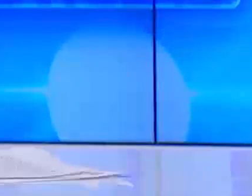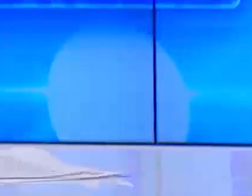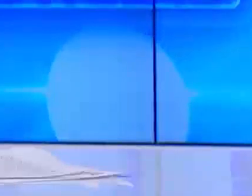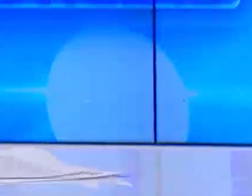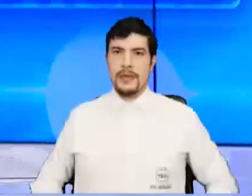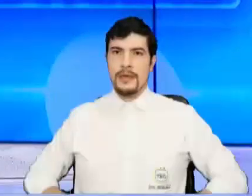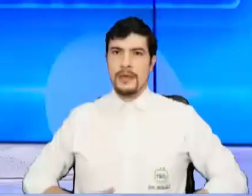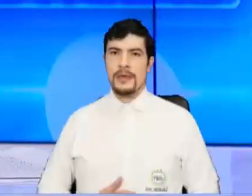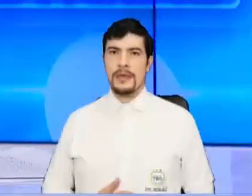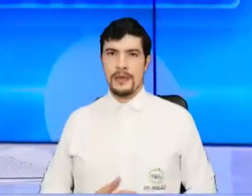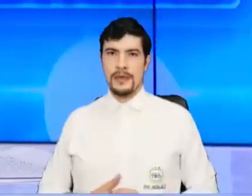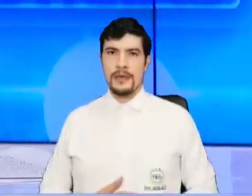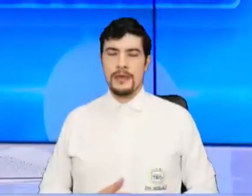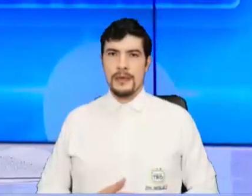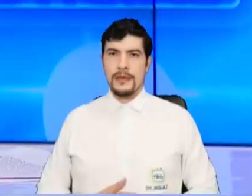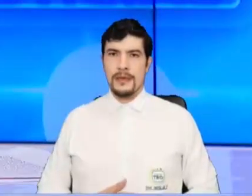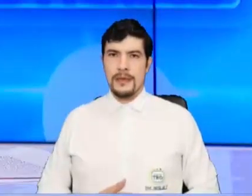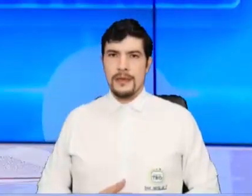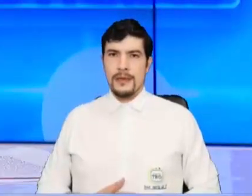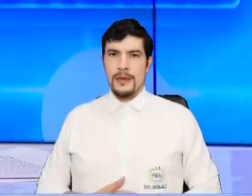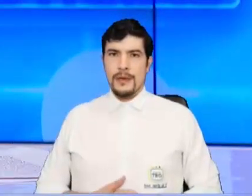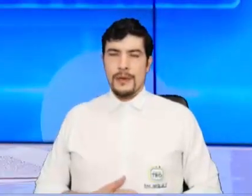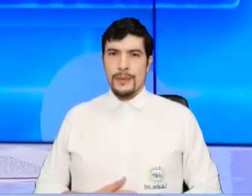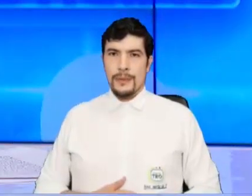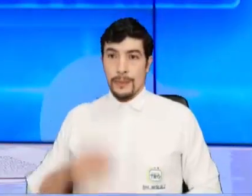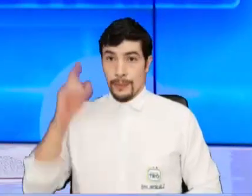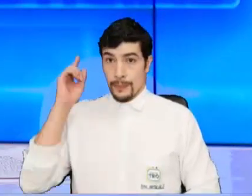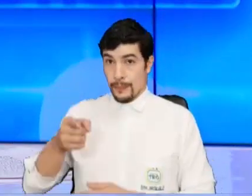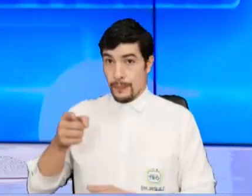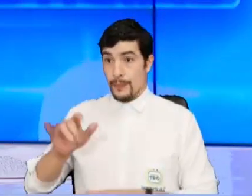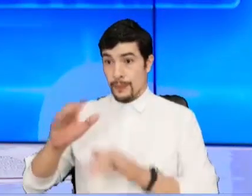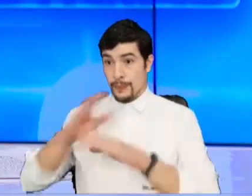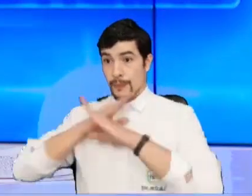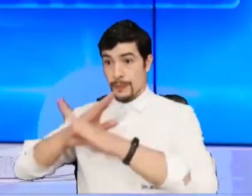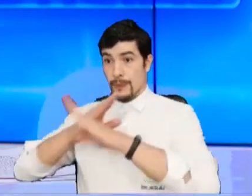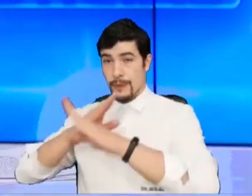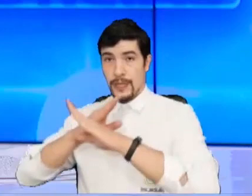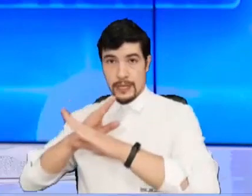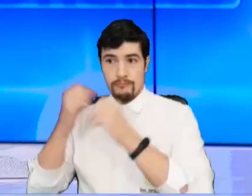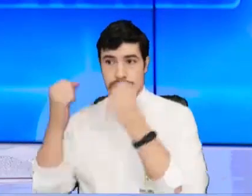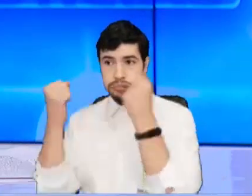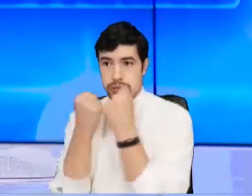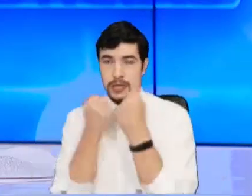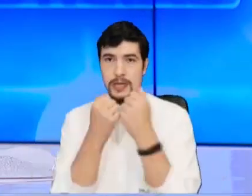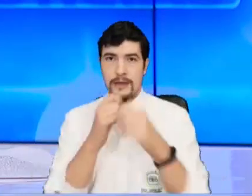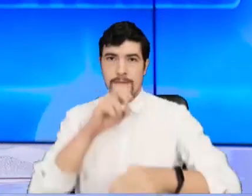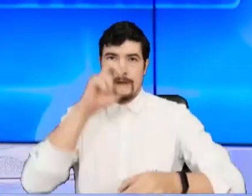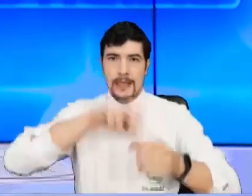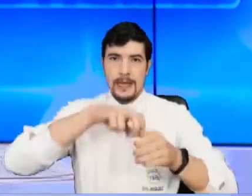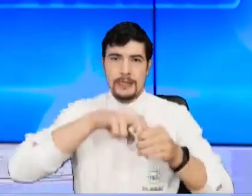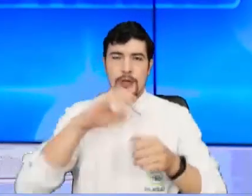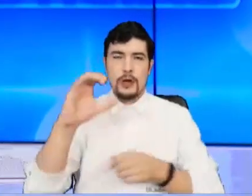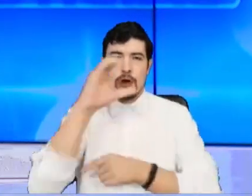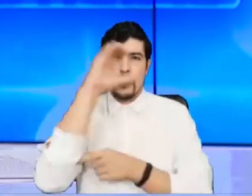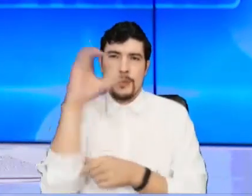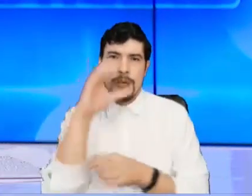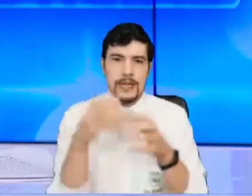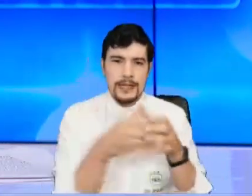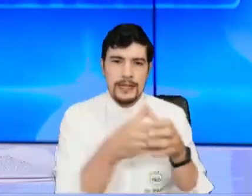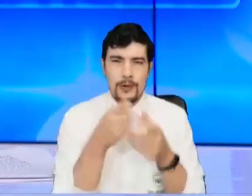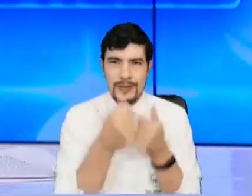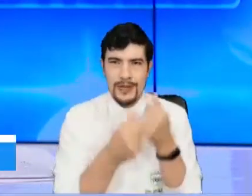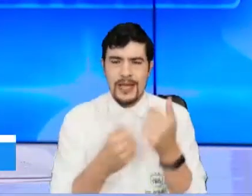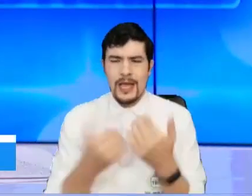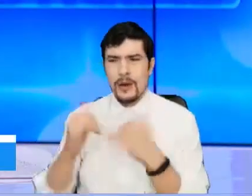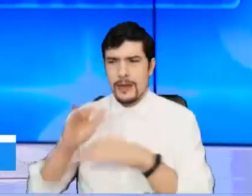Y pese a la orden de evitar aglomeraciones, la Federación Colombiana de Educadores convocó a un plantón para exigir al gobierno nacional que se dialogue con